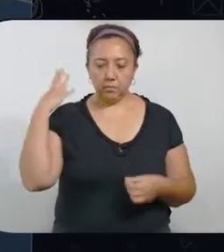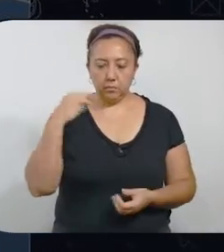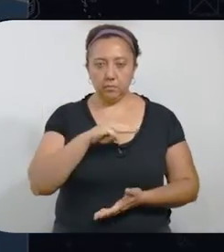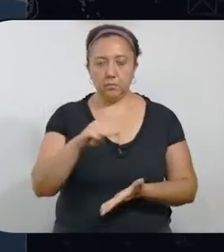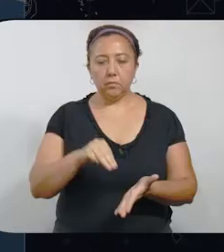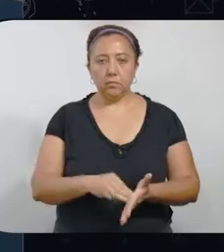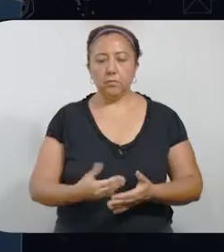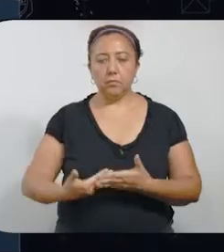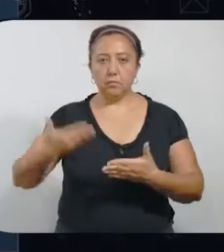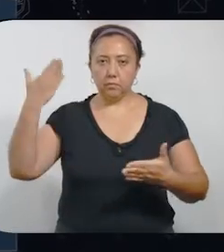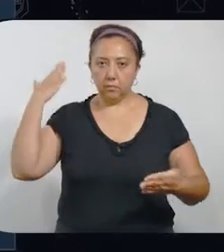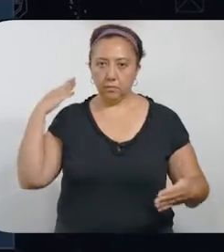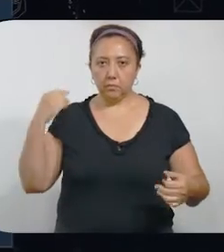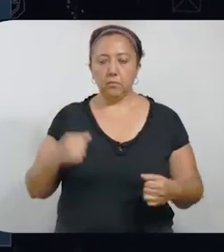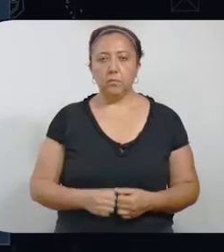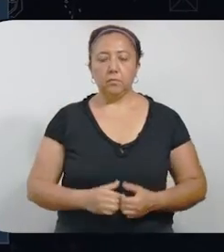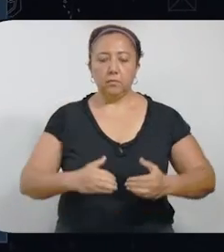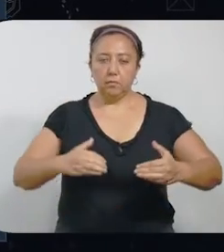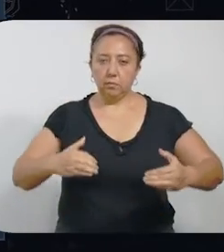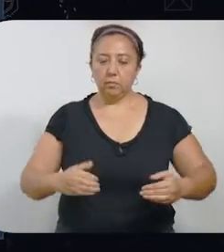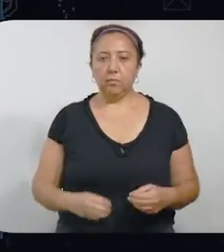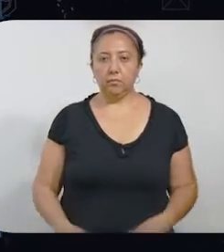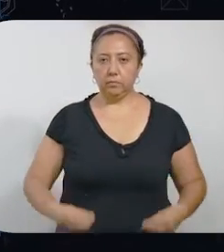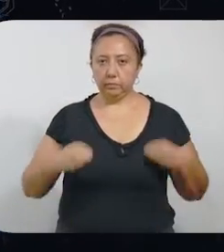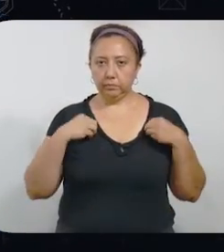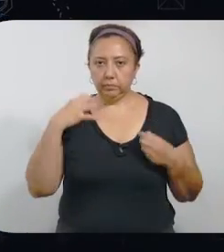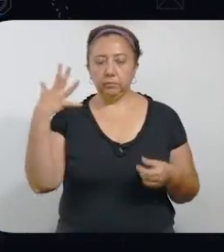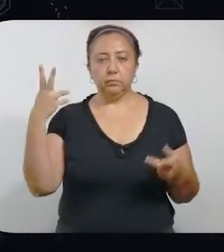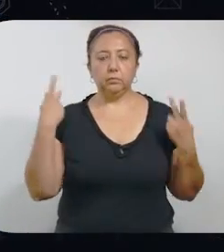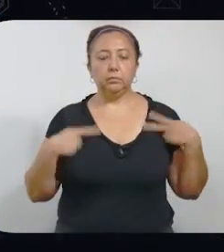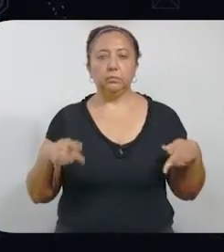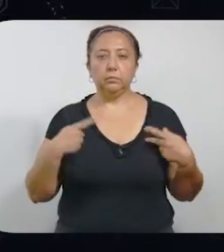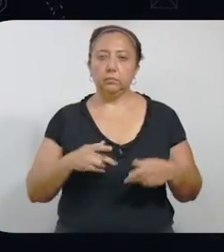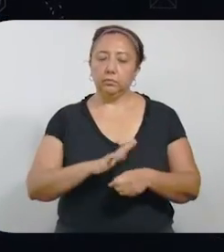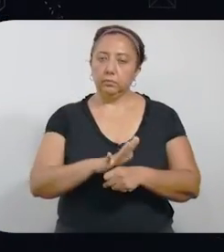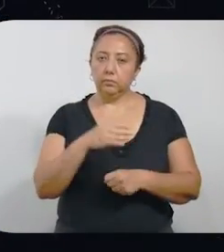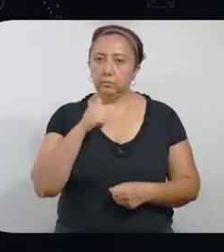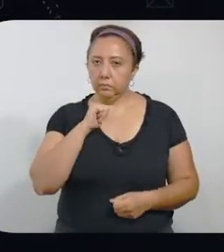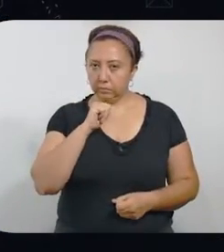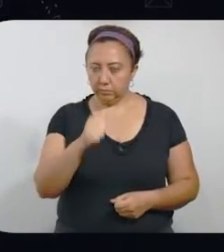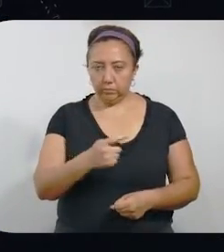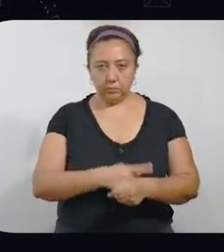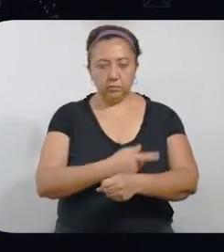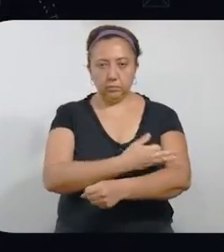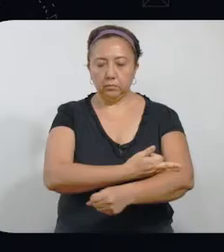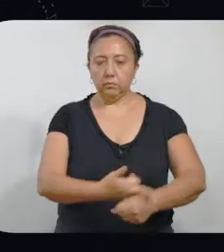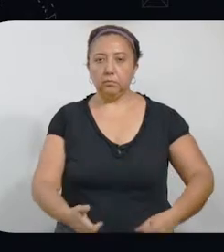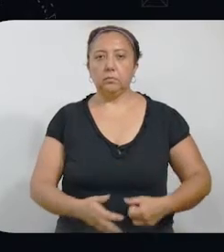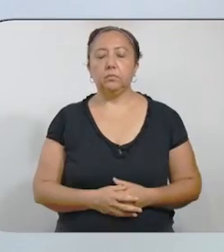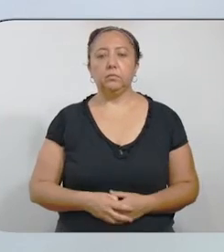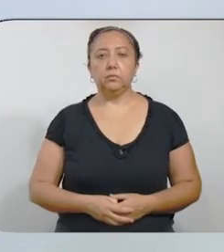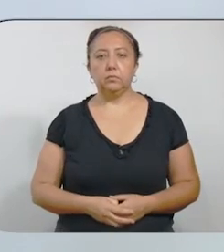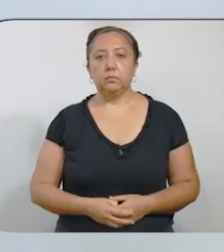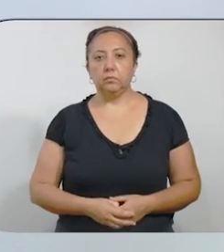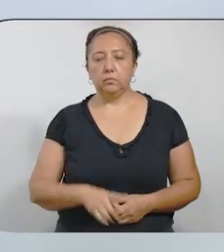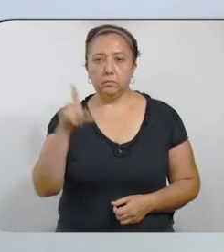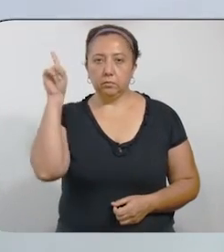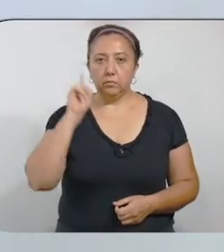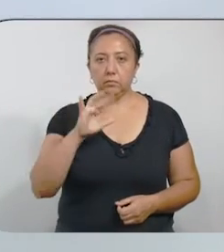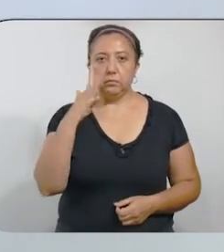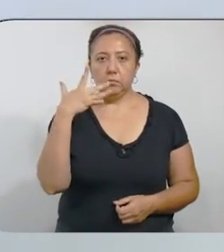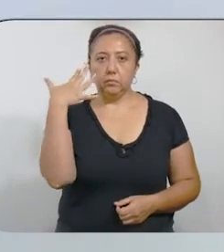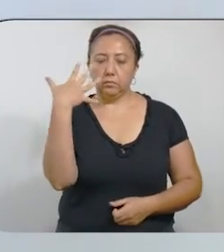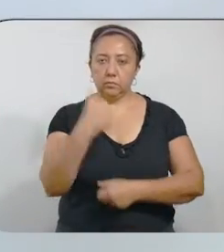Mérida, con antecedente médico de obesidad. Convivía con 5 contactos, los cuales hasta el momento se reportan asintomáticos. Mujer